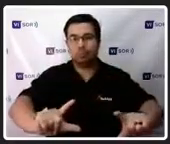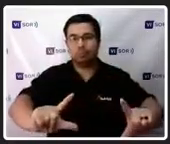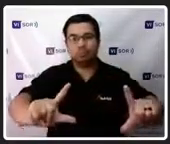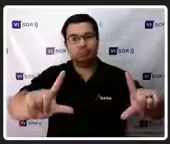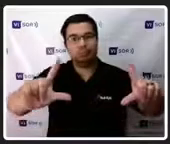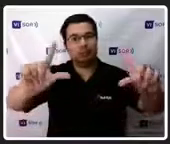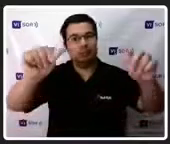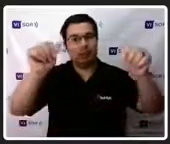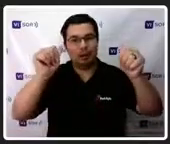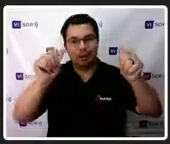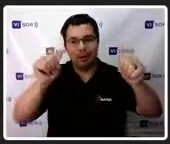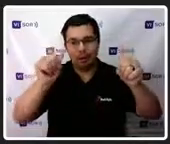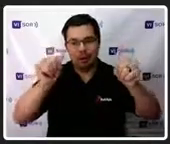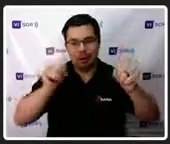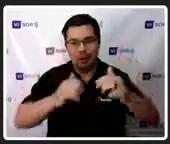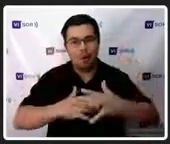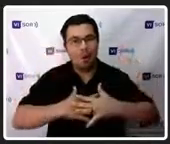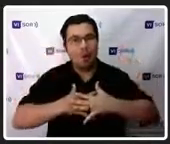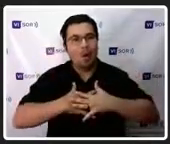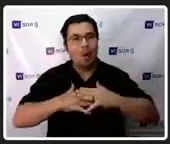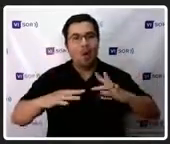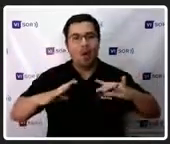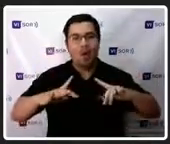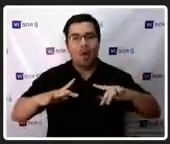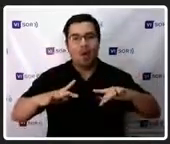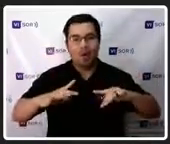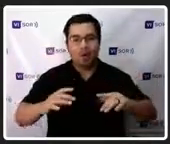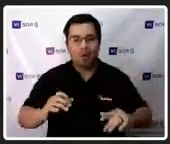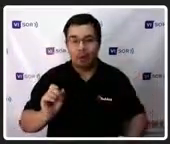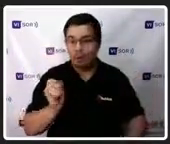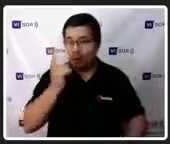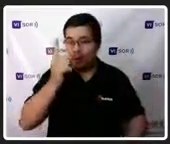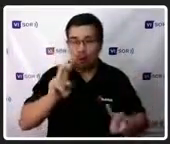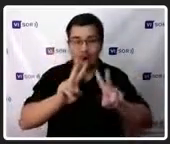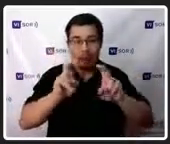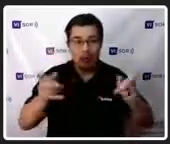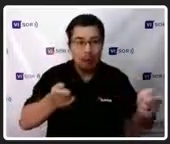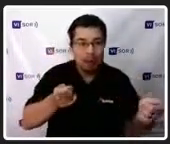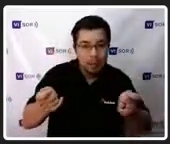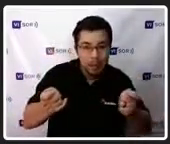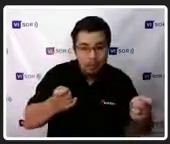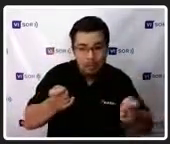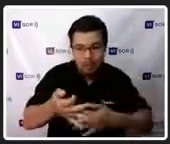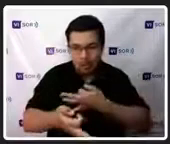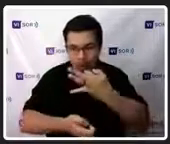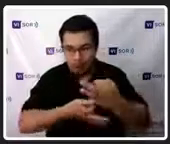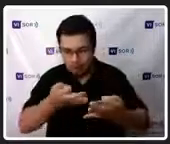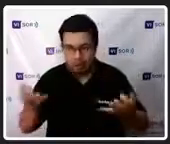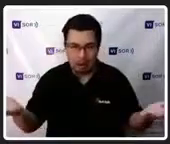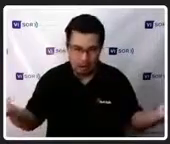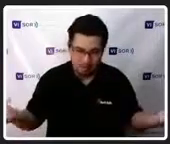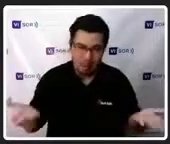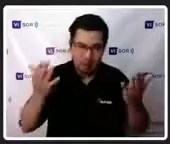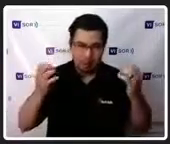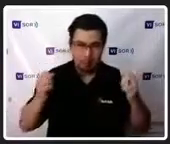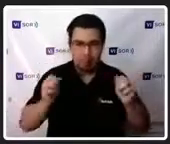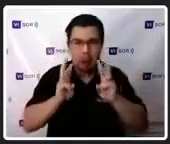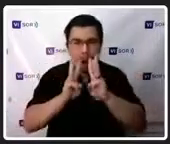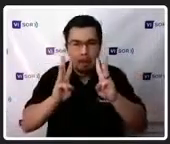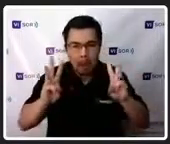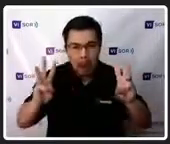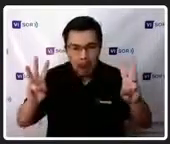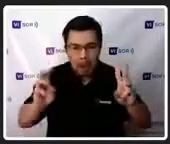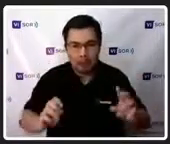me ponía demasiado, por ejemplo, como vi primero la parte de ventas, dije, ah, vamos, ¿cuál no marketing? ¿Por dónde parto? Ta, ta, ta, ta, ya, a